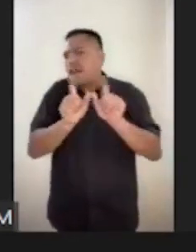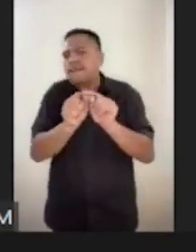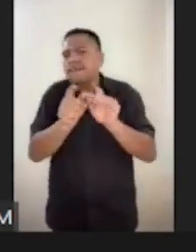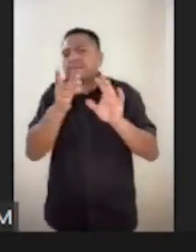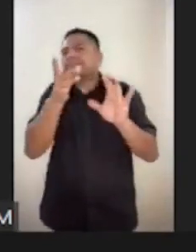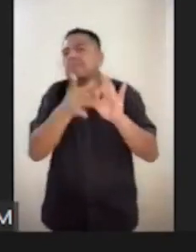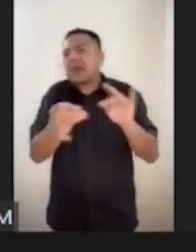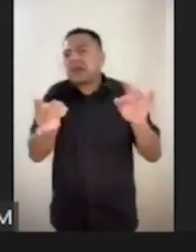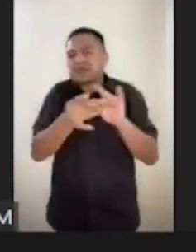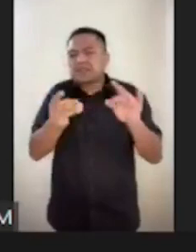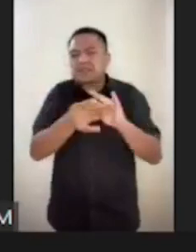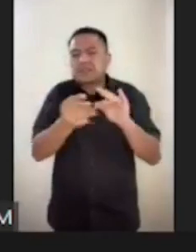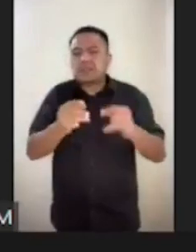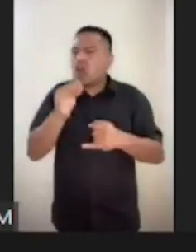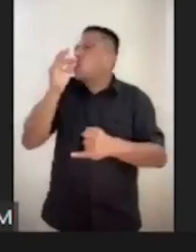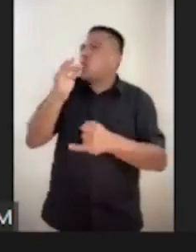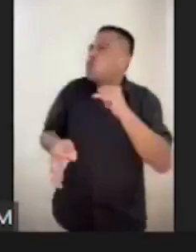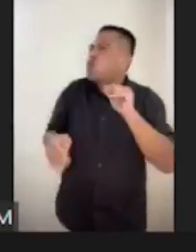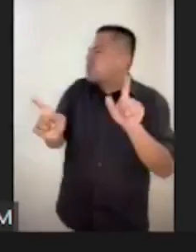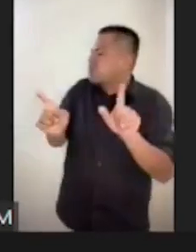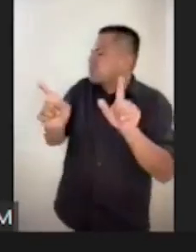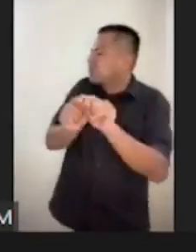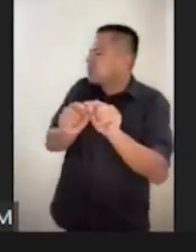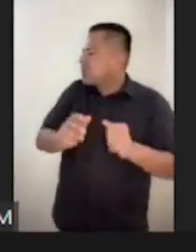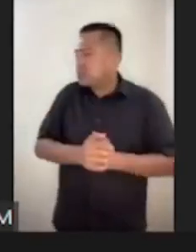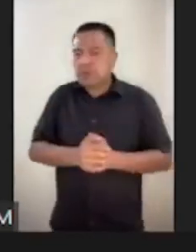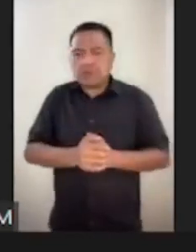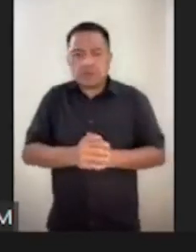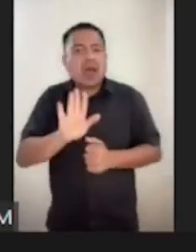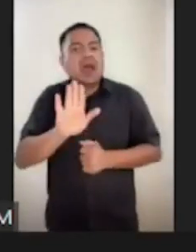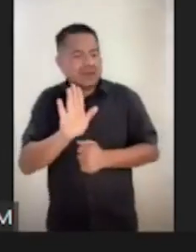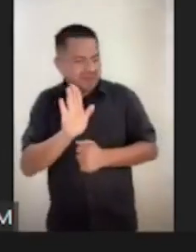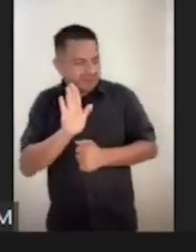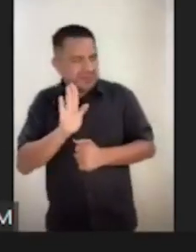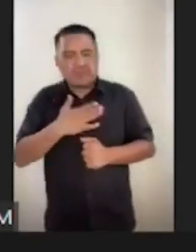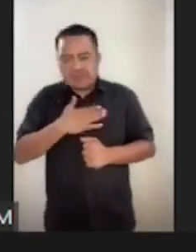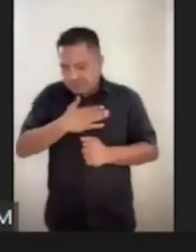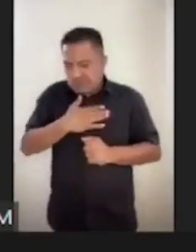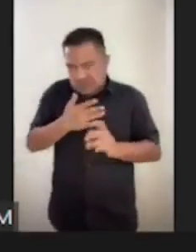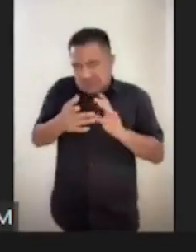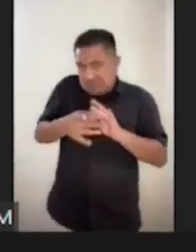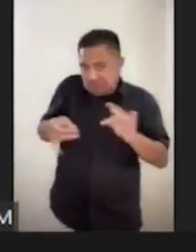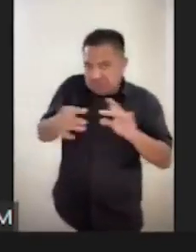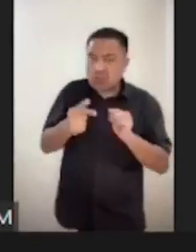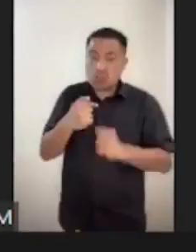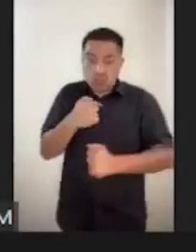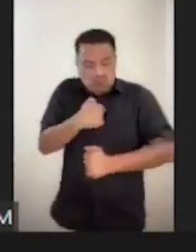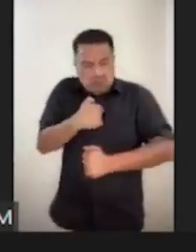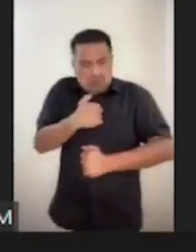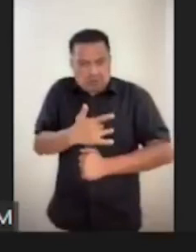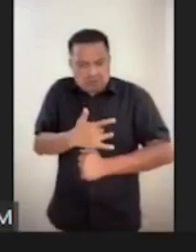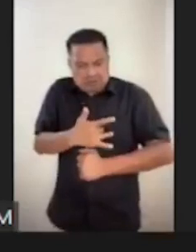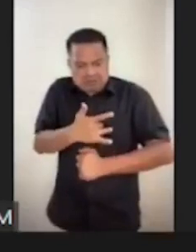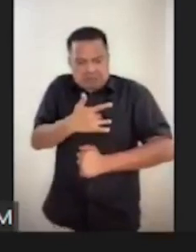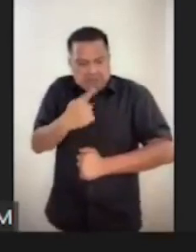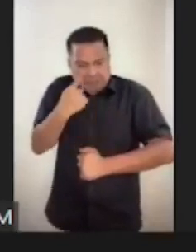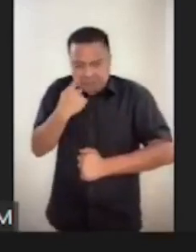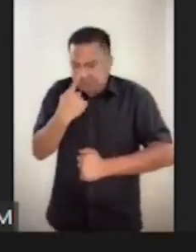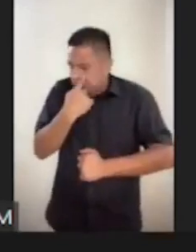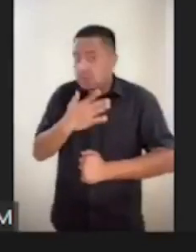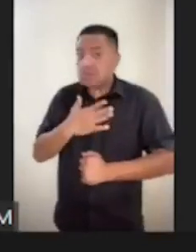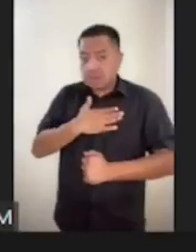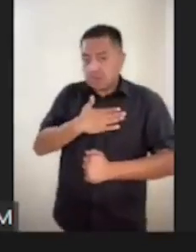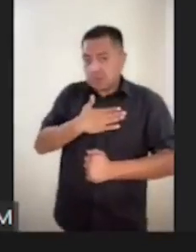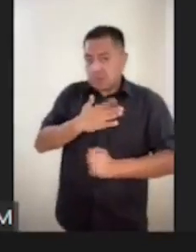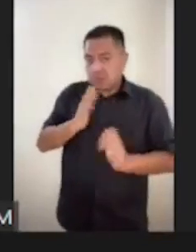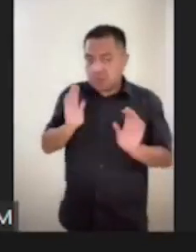último. a ver, se lo comento. Yo siento que en su bueno,